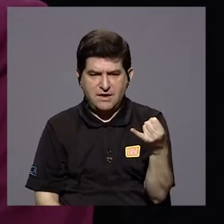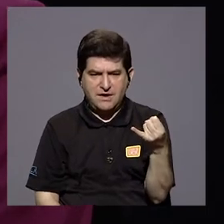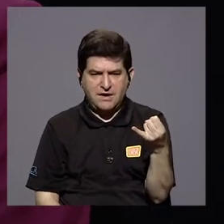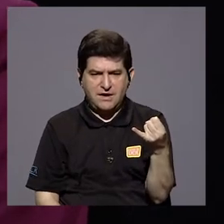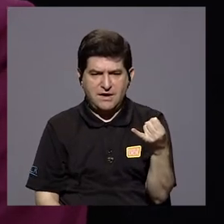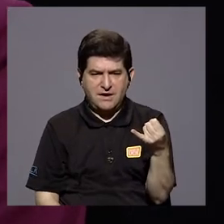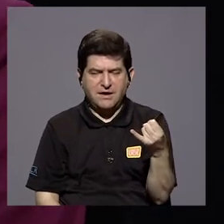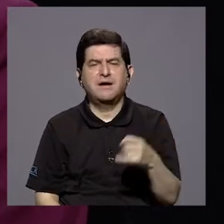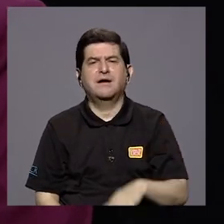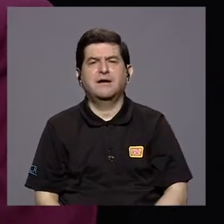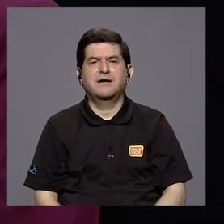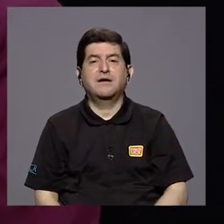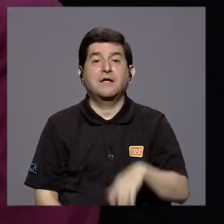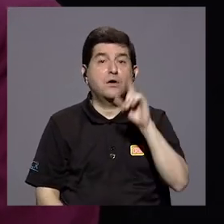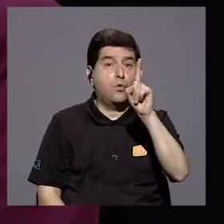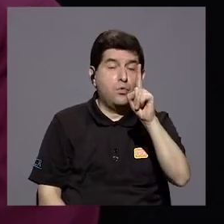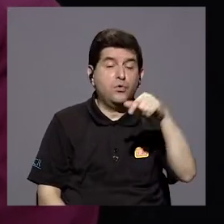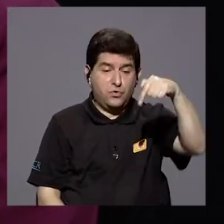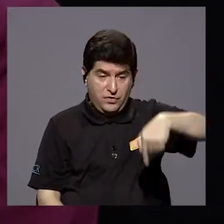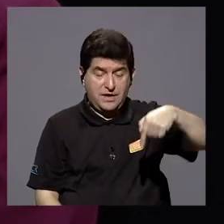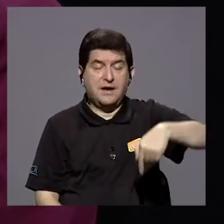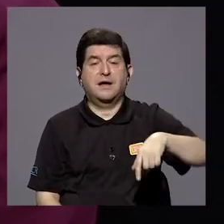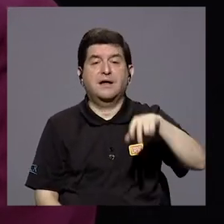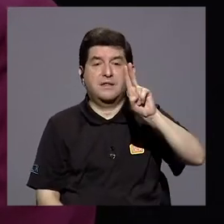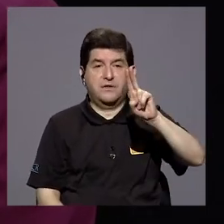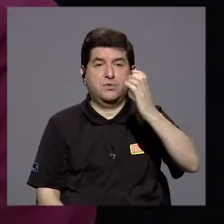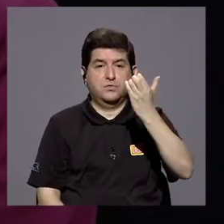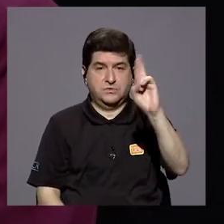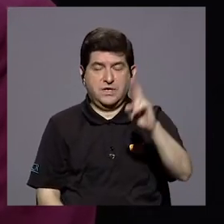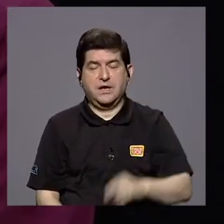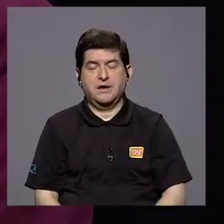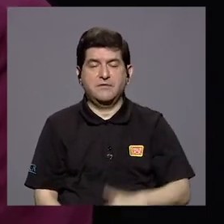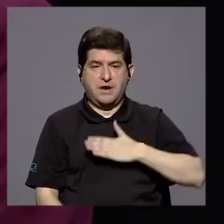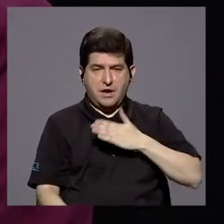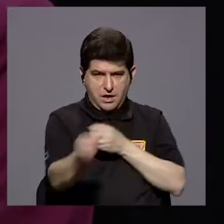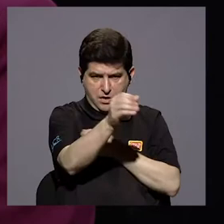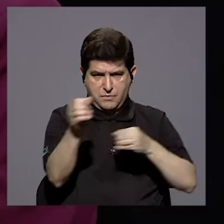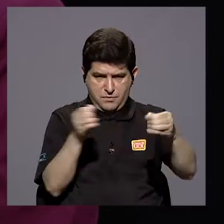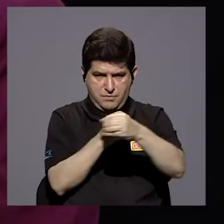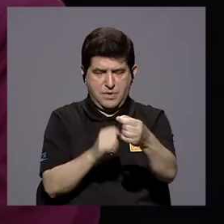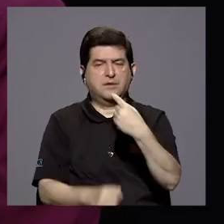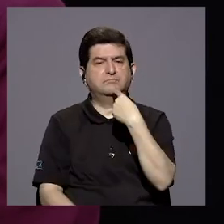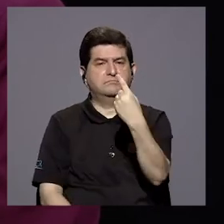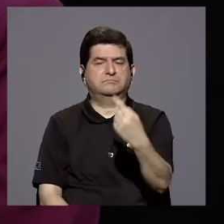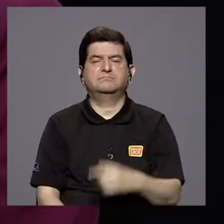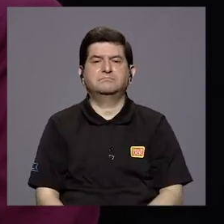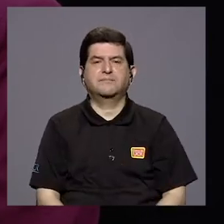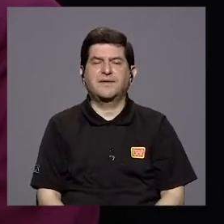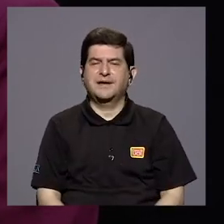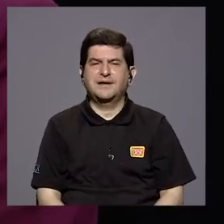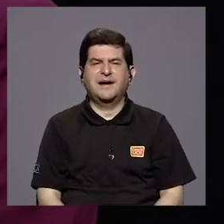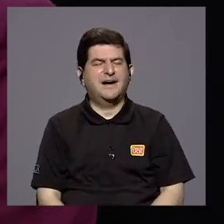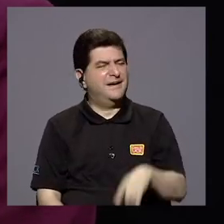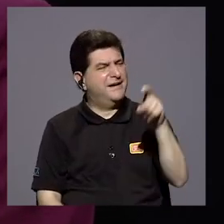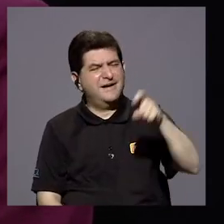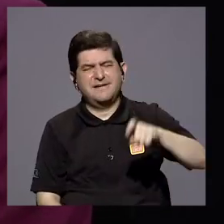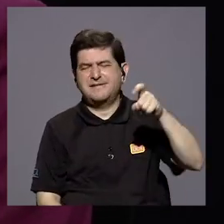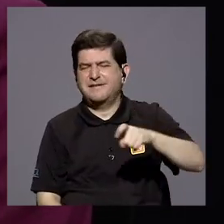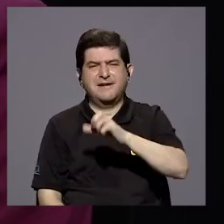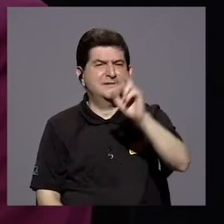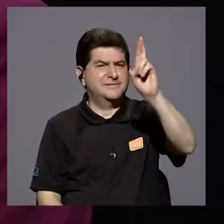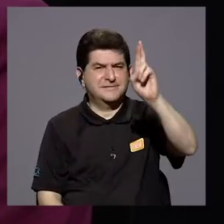dos profesores y uno de la Universidad de Costa Rica. Llegaron a mi despacho y me dijeron que se necesitaba en Costa